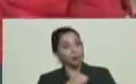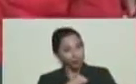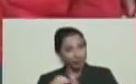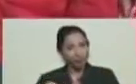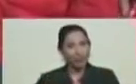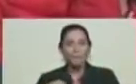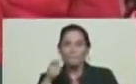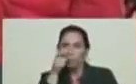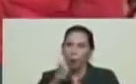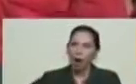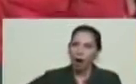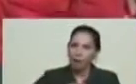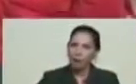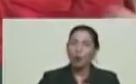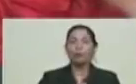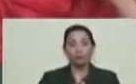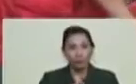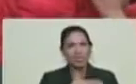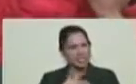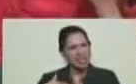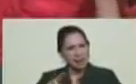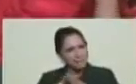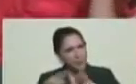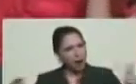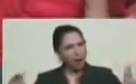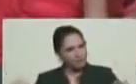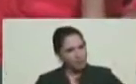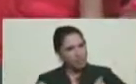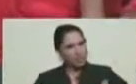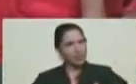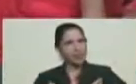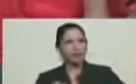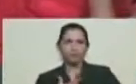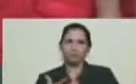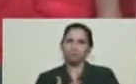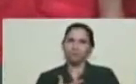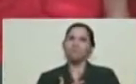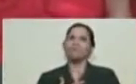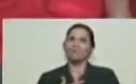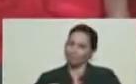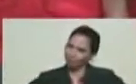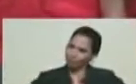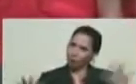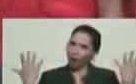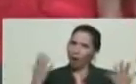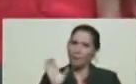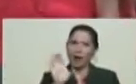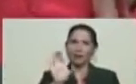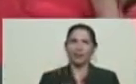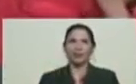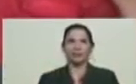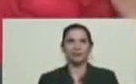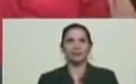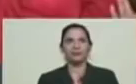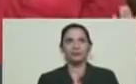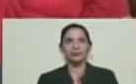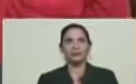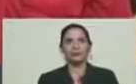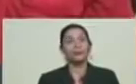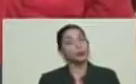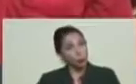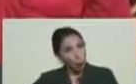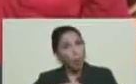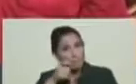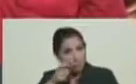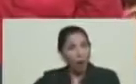quiere la paz, que quiere la vida, que quiere la prosperidad de la patria. Pero también somos un